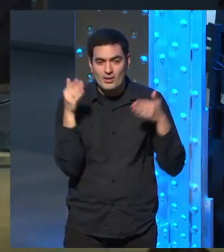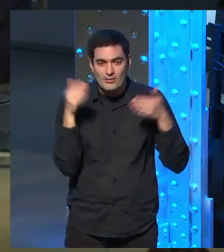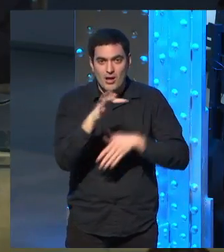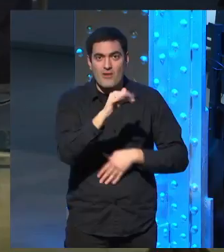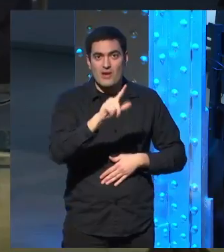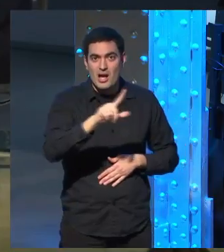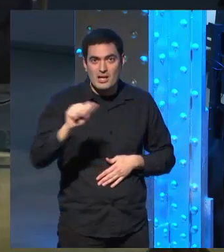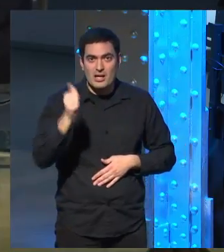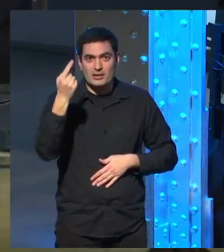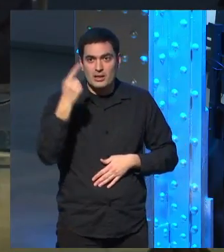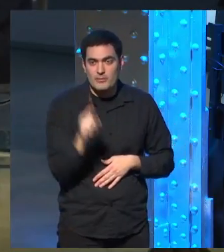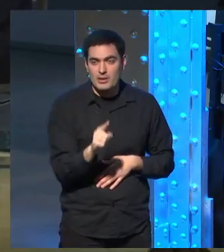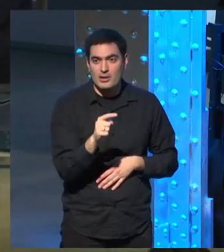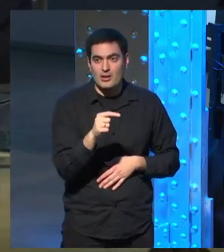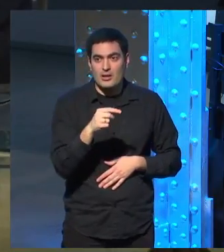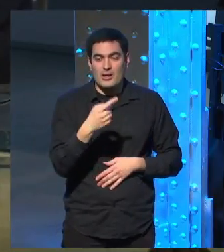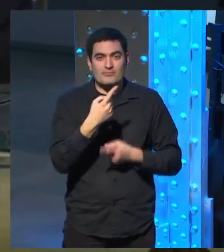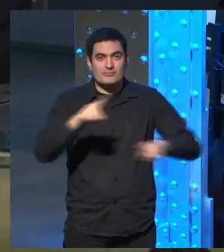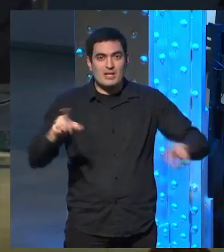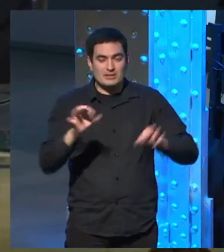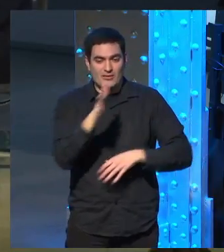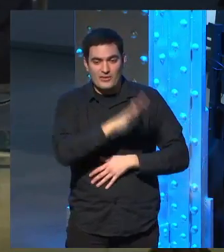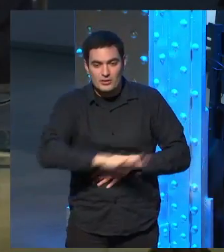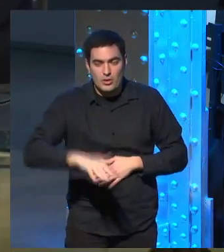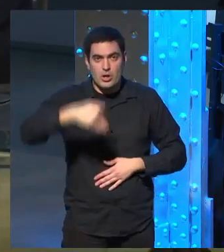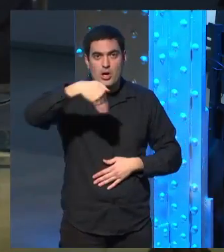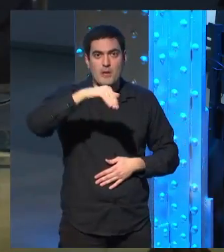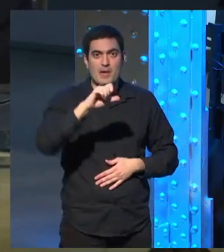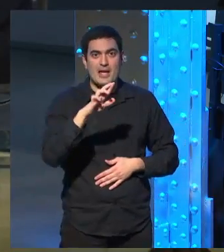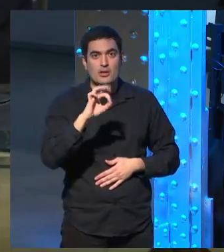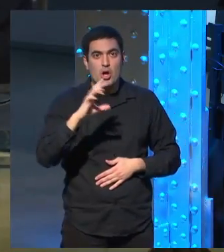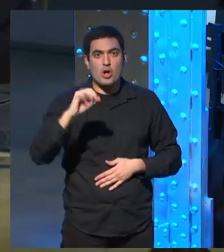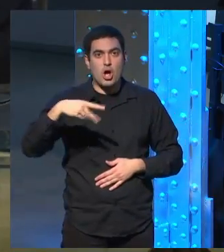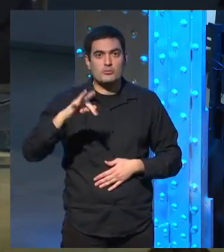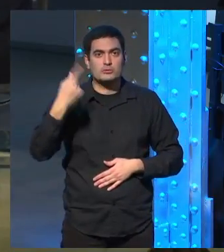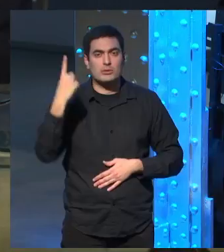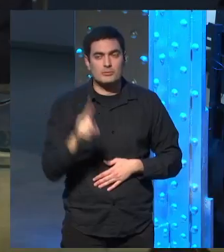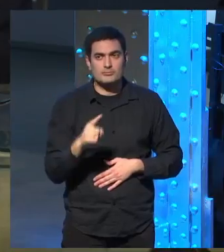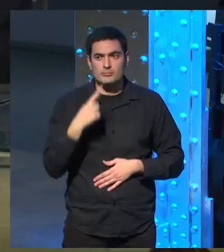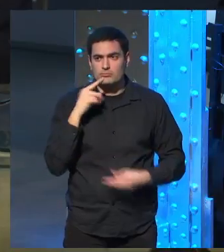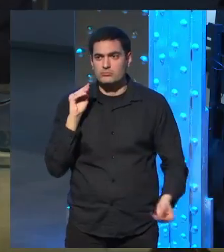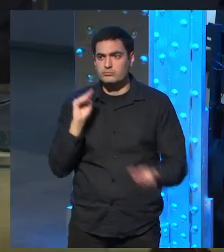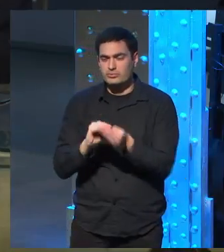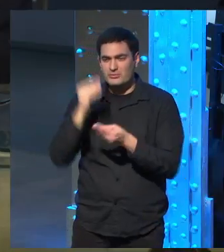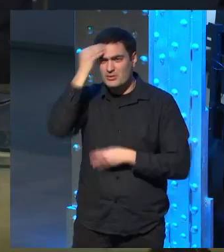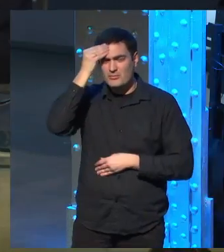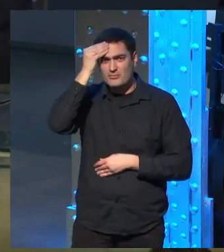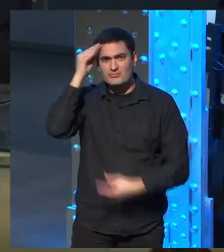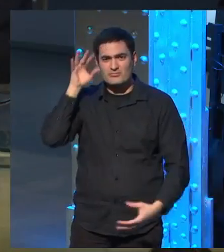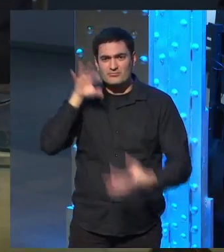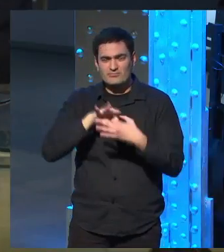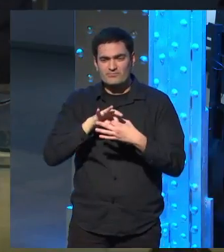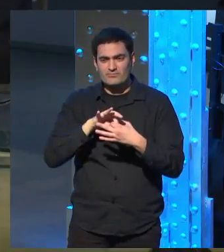las nanas, los microcosmos y todo eso, ¿no? Yo pienso que tiene también mucho que ver con una...